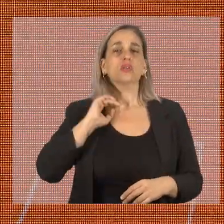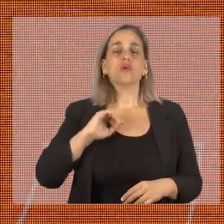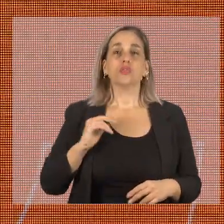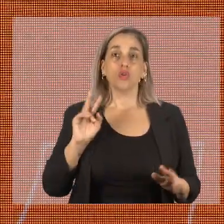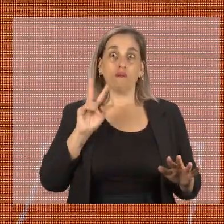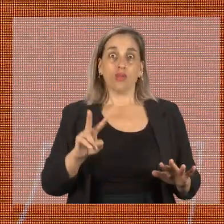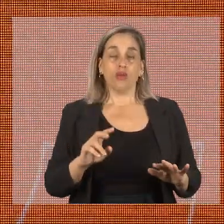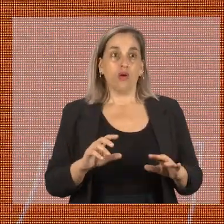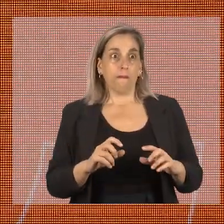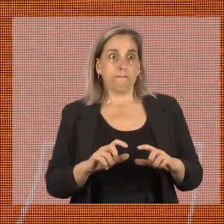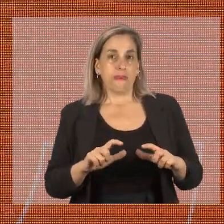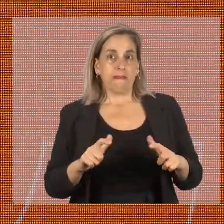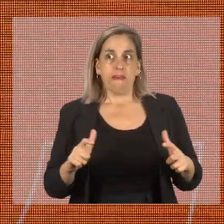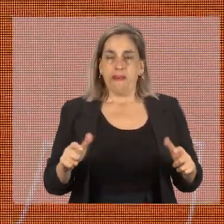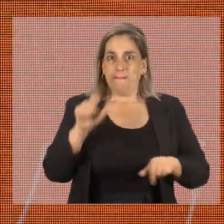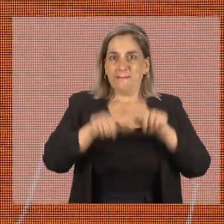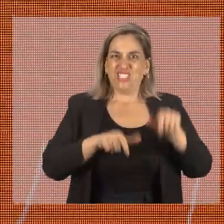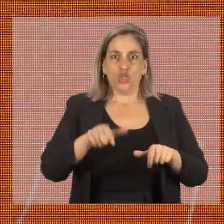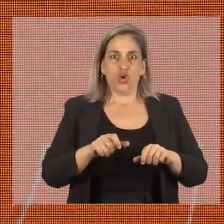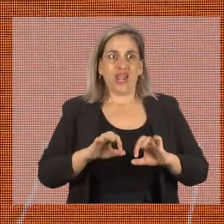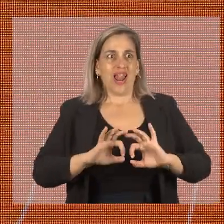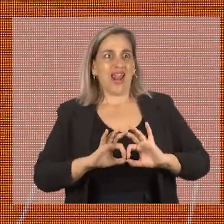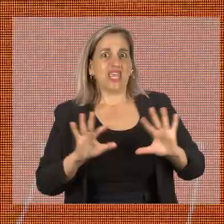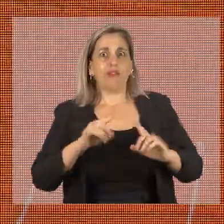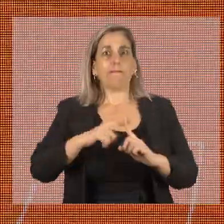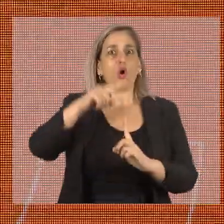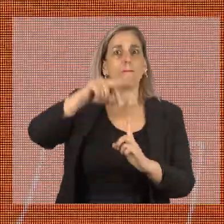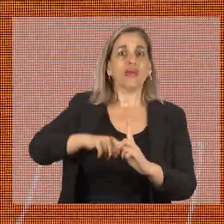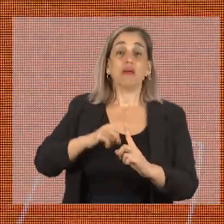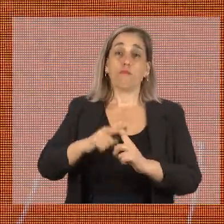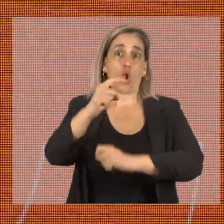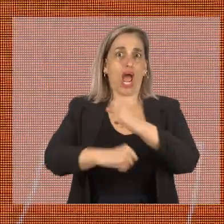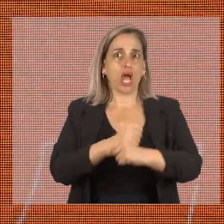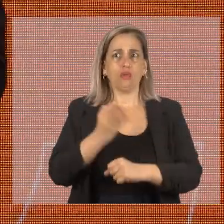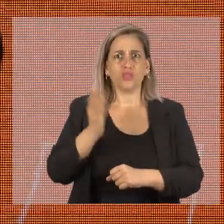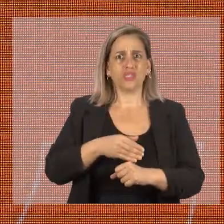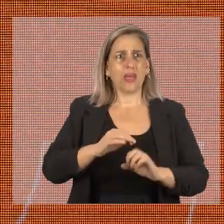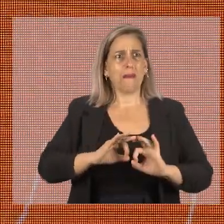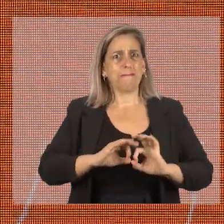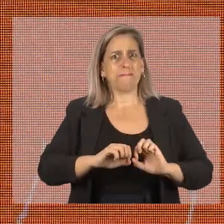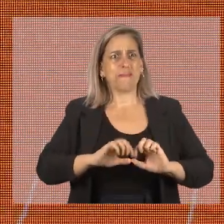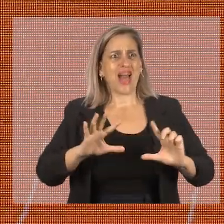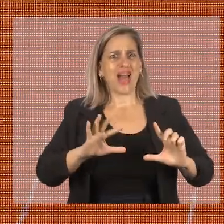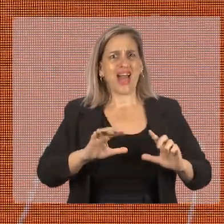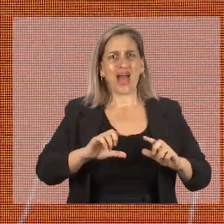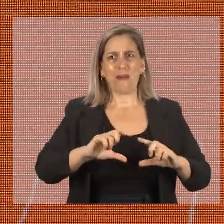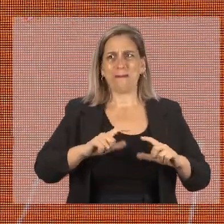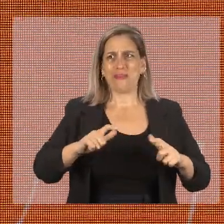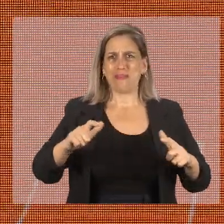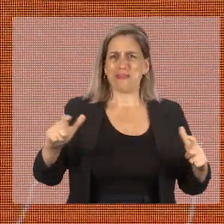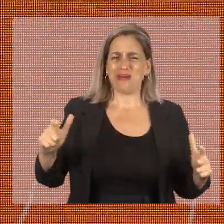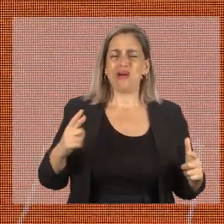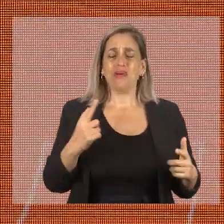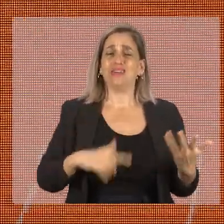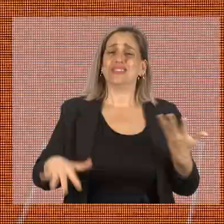Cuando uno ve la cantidad de gente que sale mensual y anualmente de las cárceles, es impresionante.